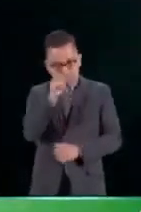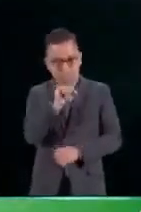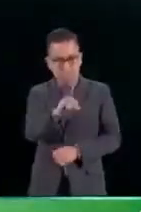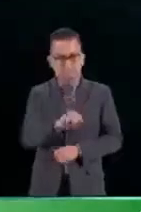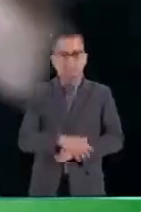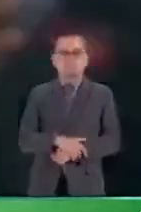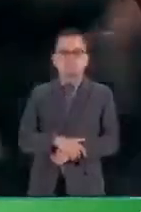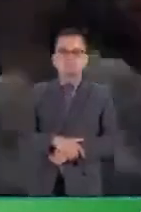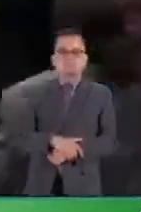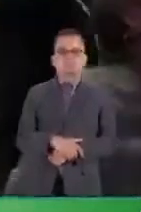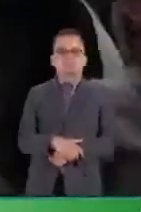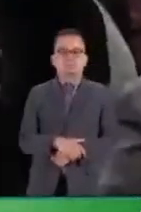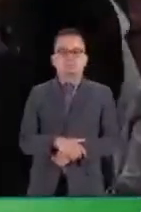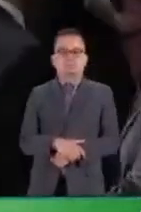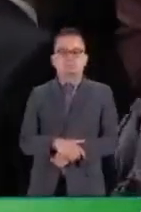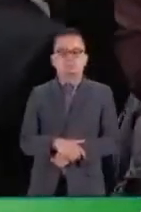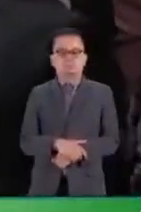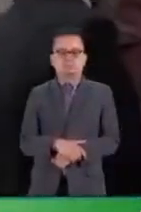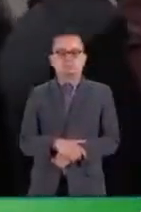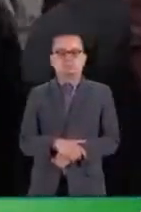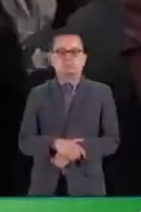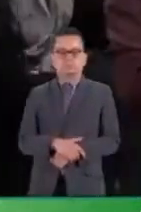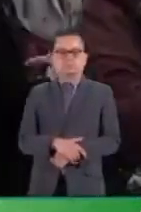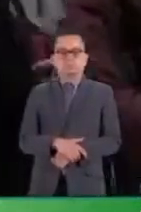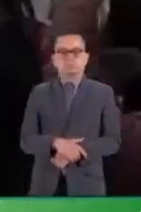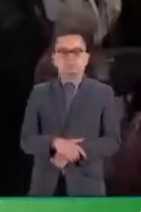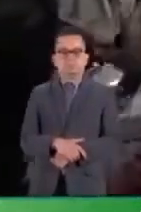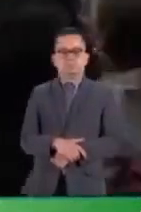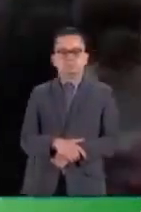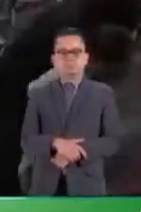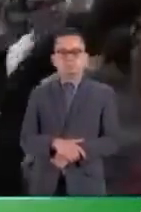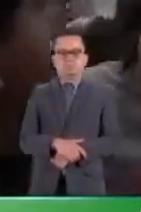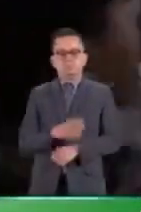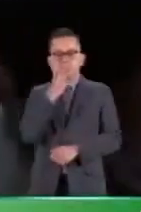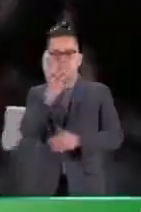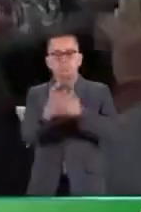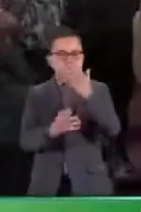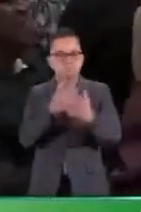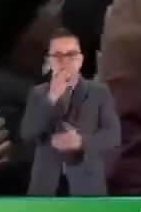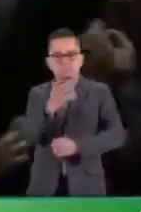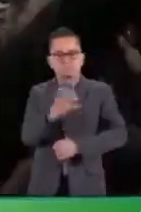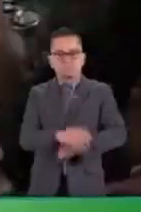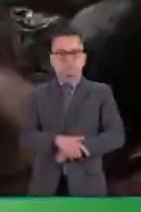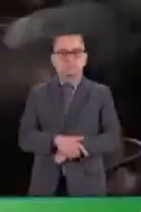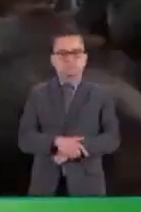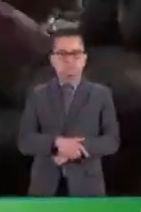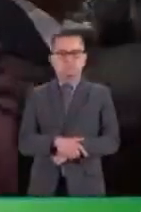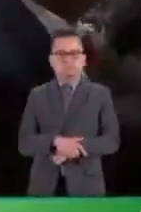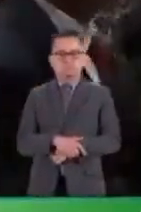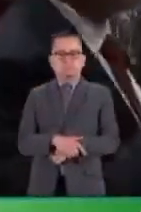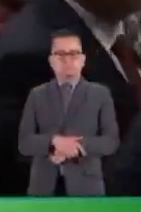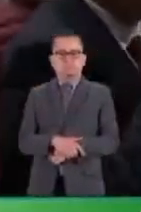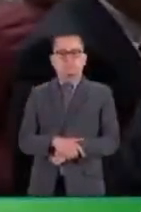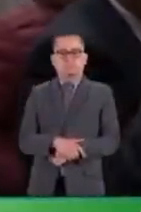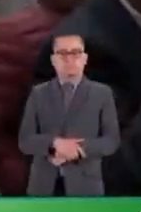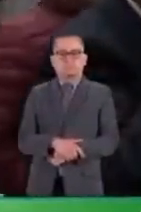que son suficientes. De hecho, no hubo ninguna abstención, fueron todos los votos en contra de la oposición y